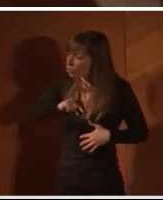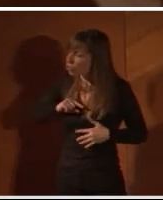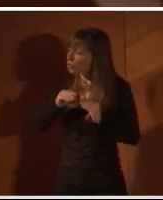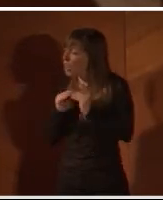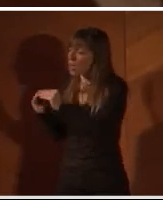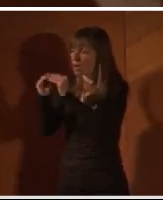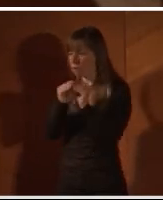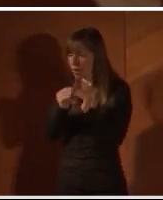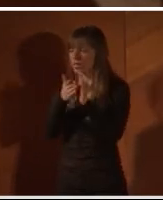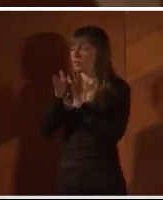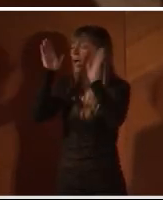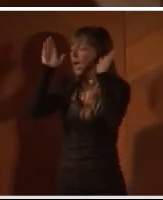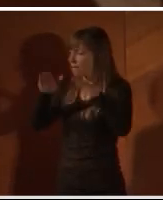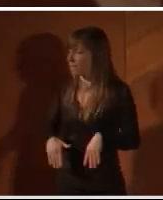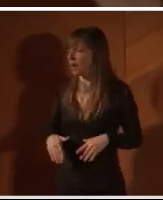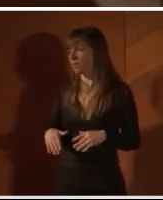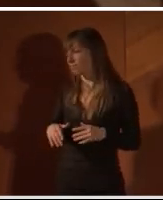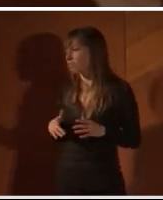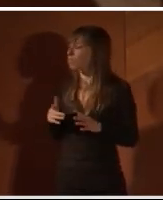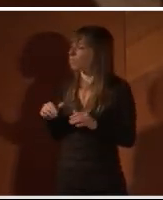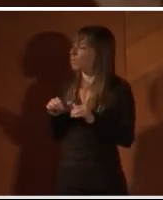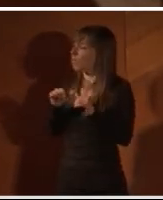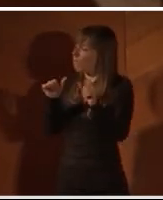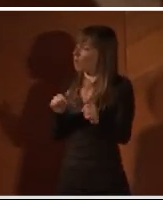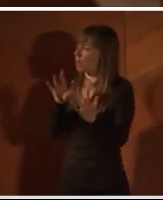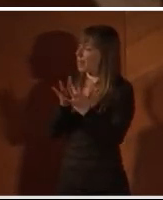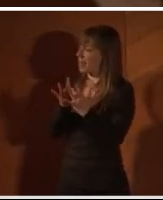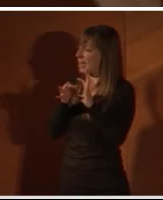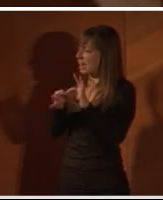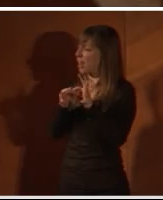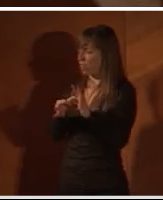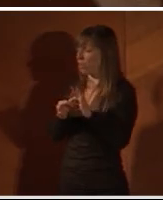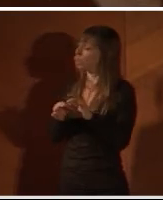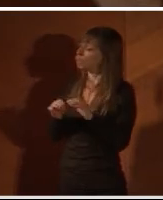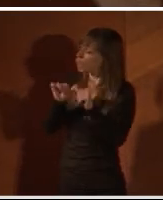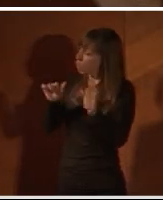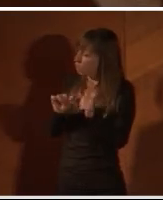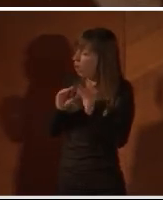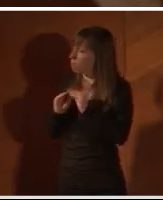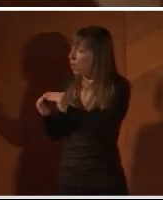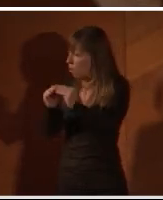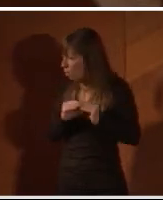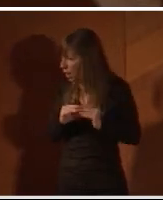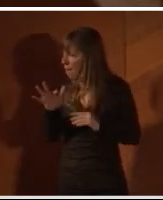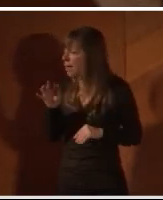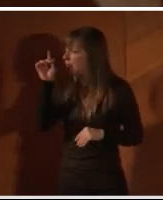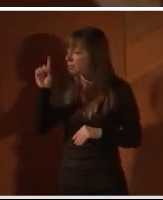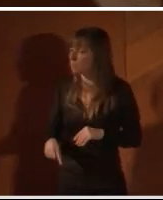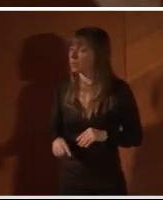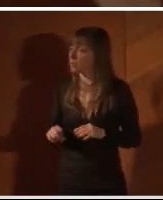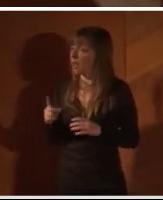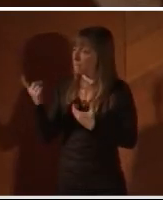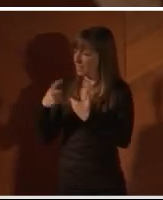Vamos a conseguir universalizar una manera diferente de relacionarnos con la ciudadanía. Y luego, esa colaboración y esa